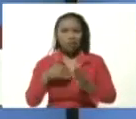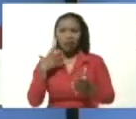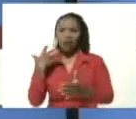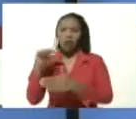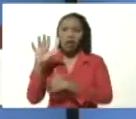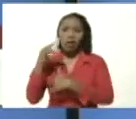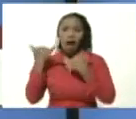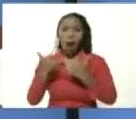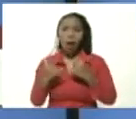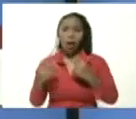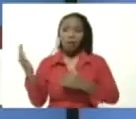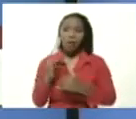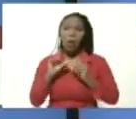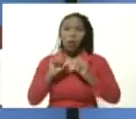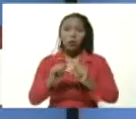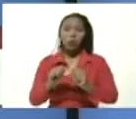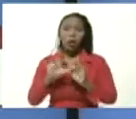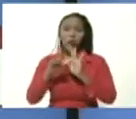y ahora viene a seguir robando.